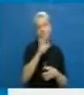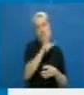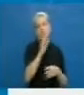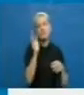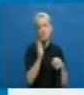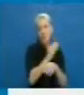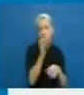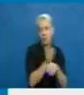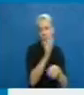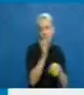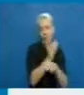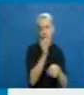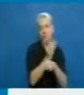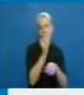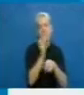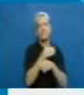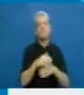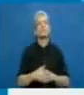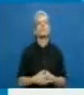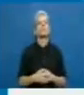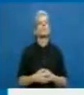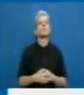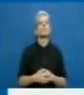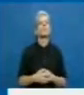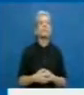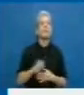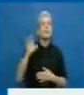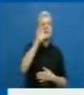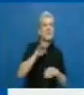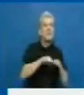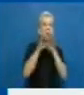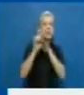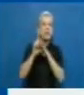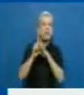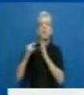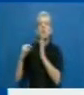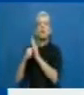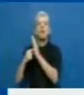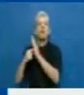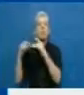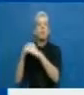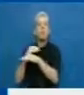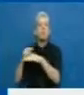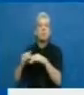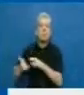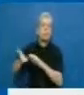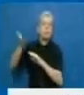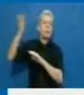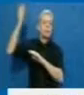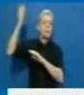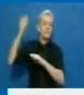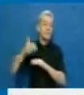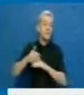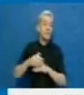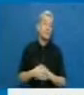triunfó el unitarismo sobre el federalismo. Naturalmente eso generó la posibilidad de que pudieran radicarse empresas en nuestra